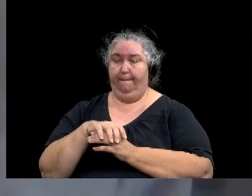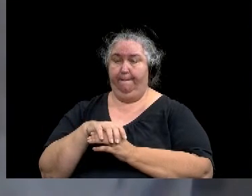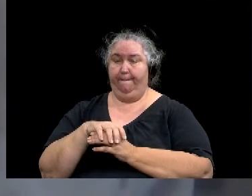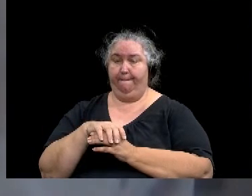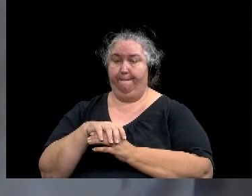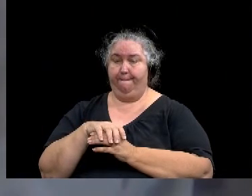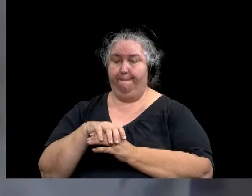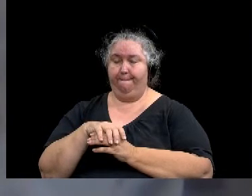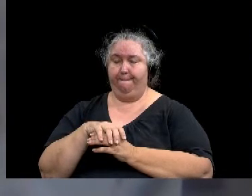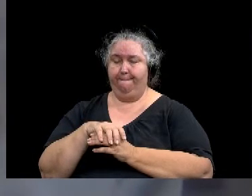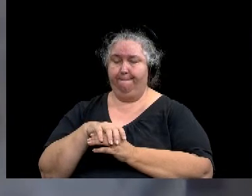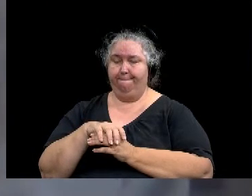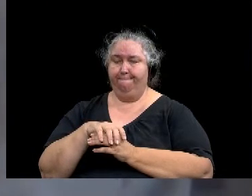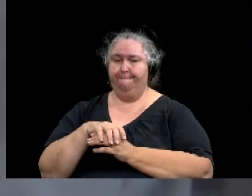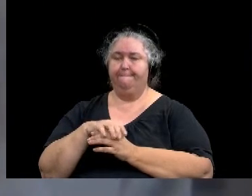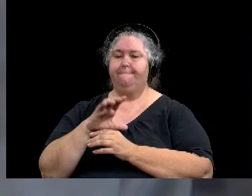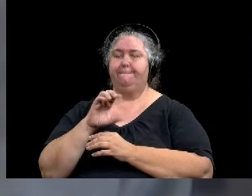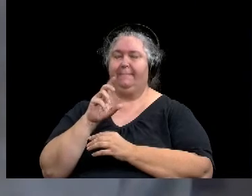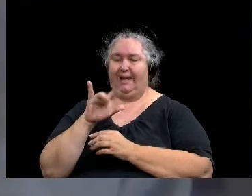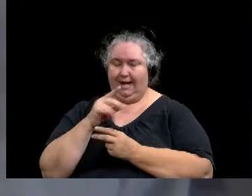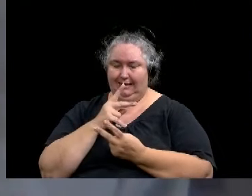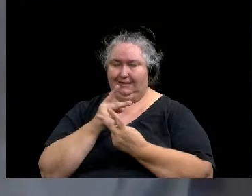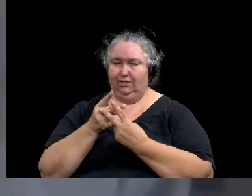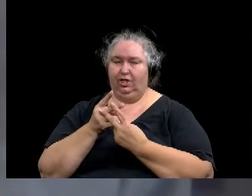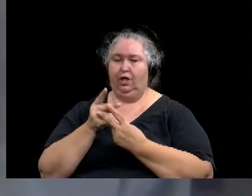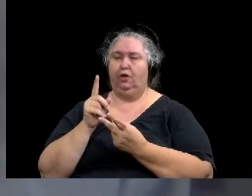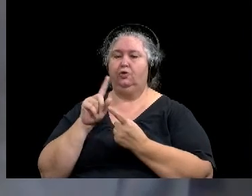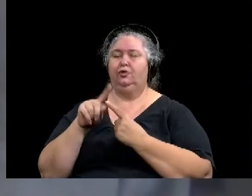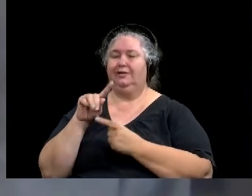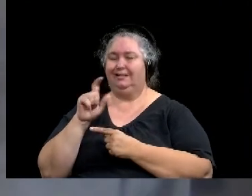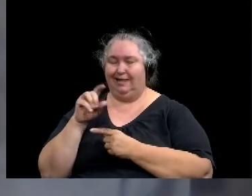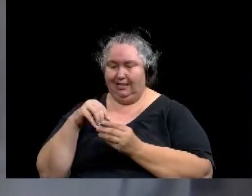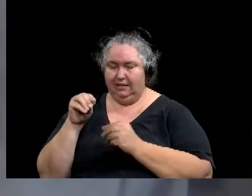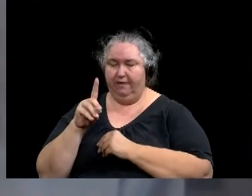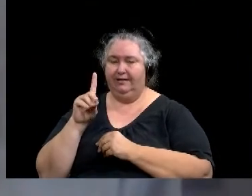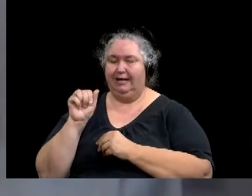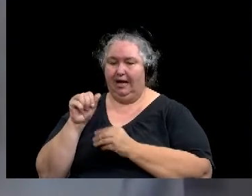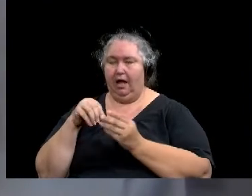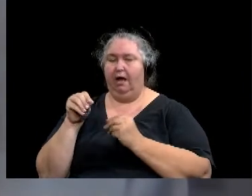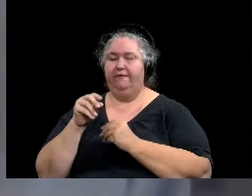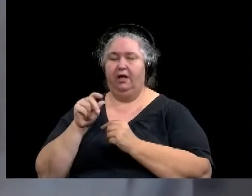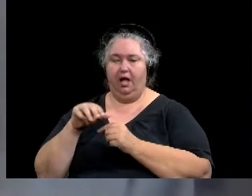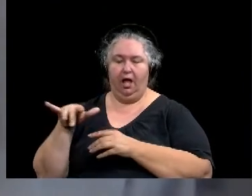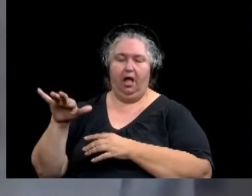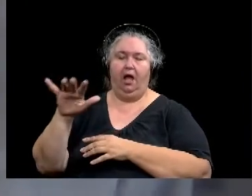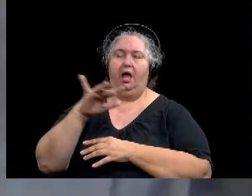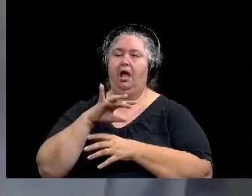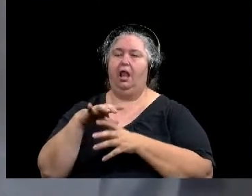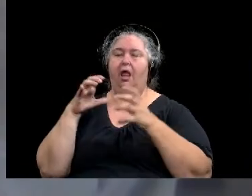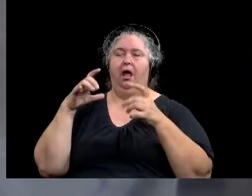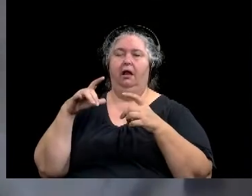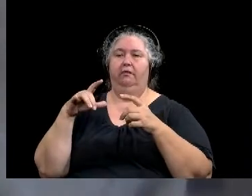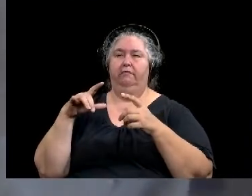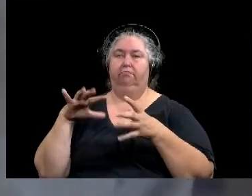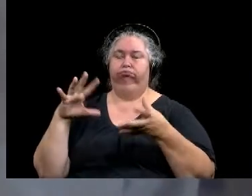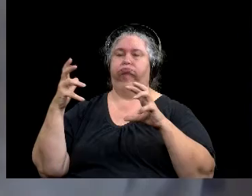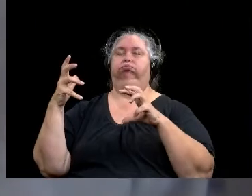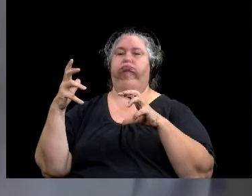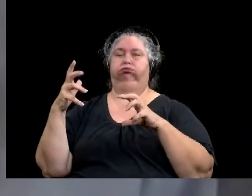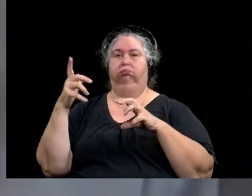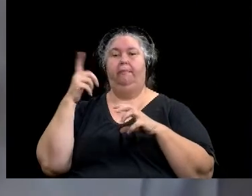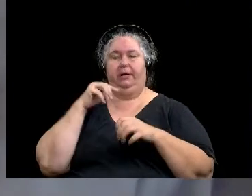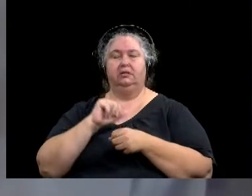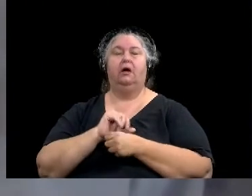entre los empleados y entre los de las cárceles y las taxas las oficinas de tax así todo